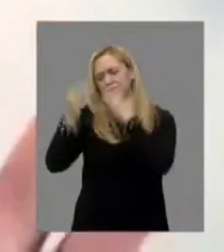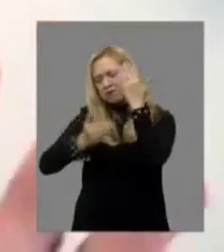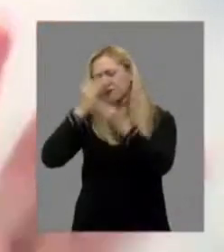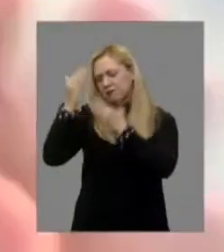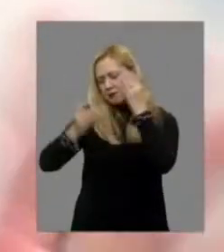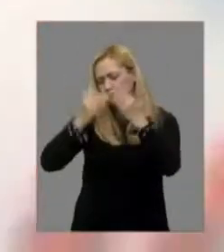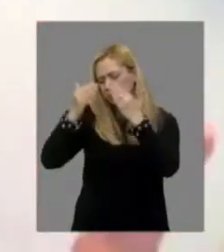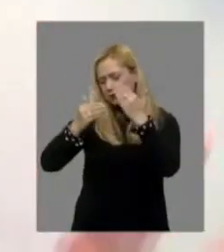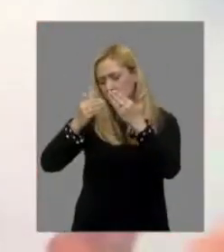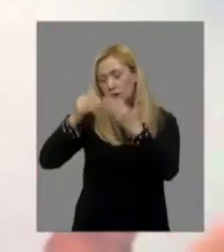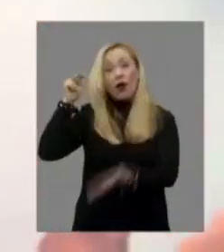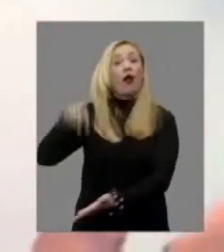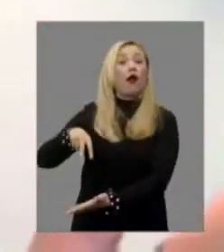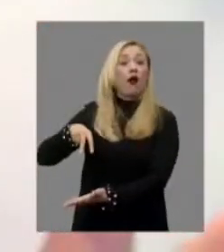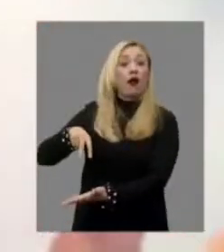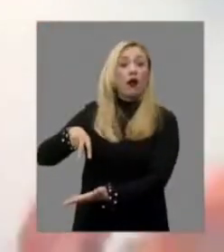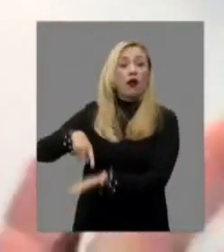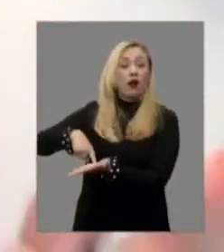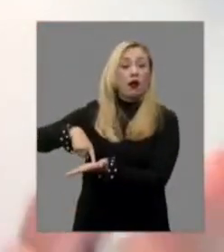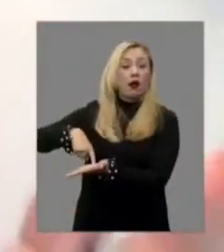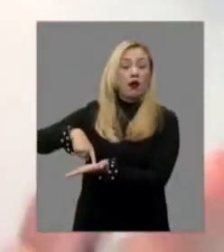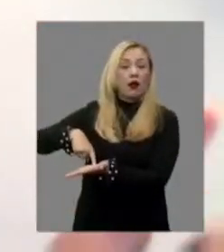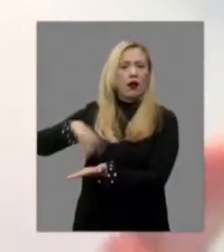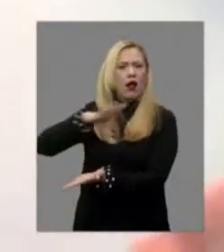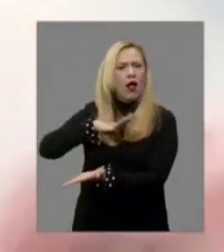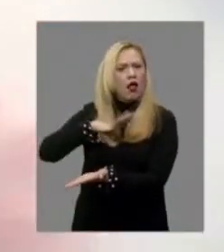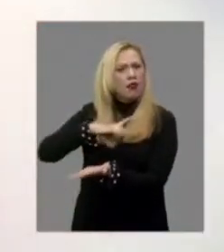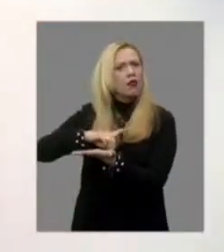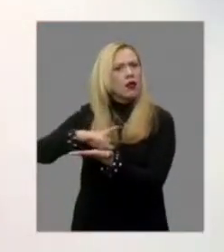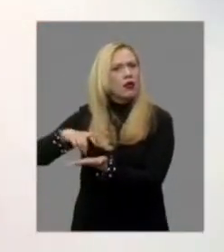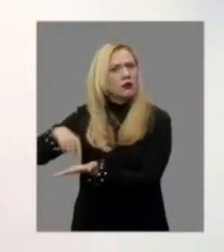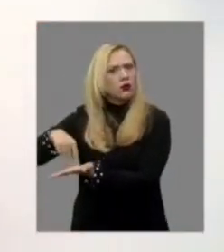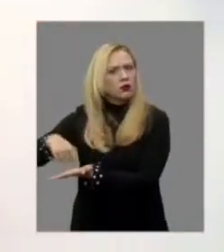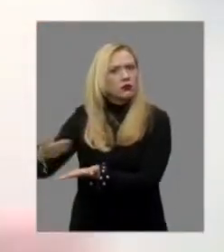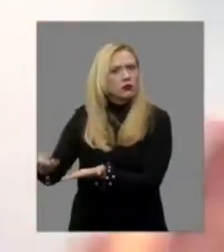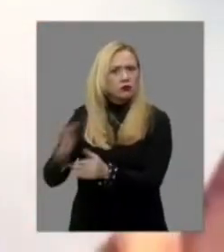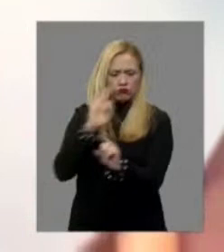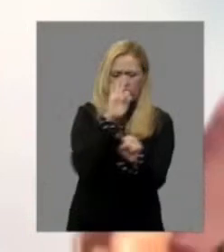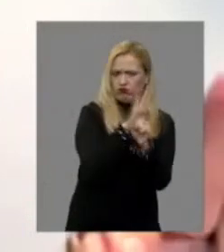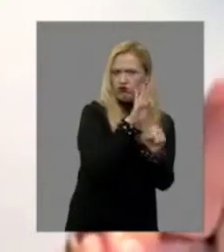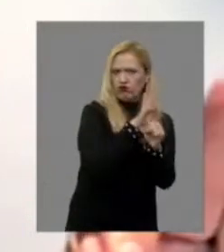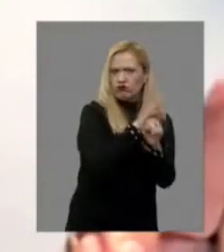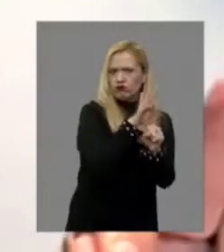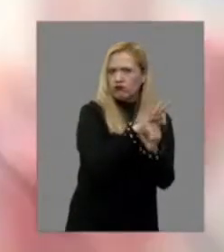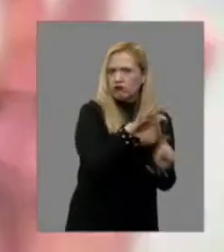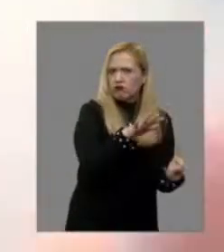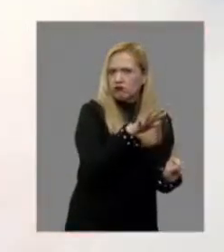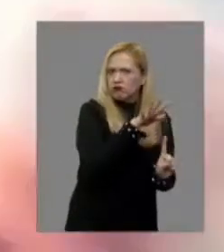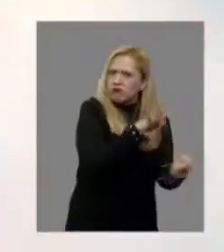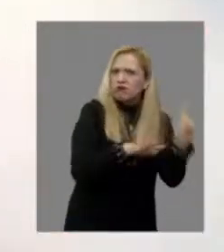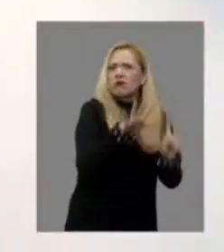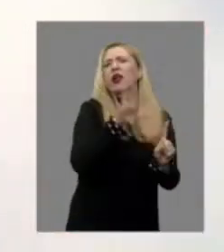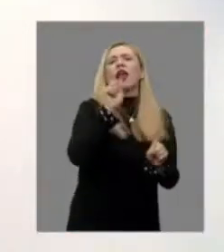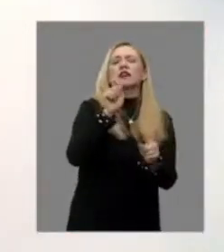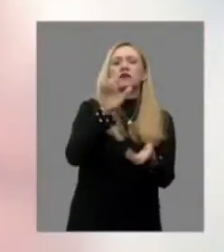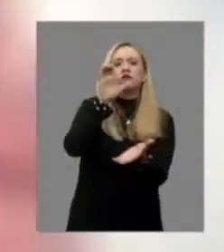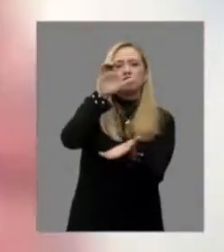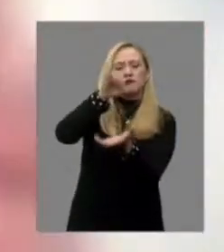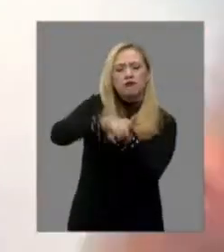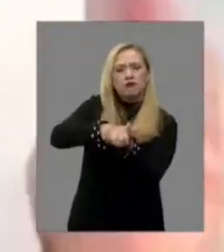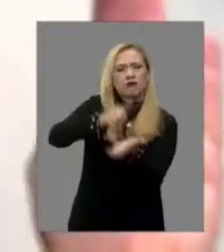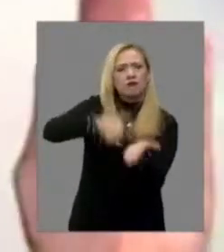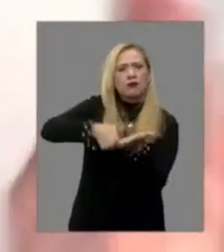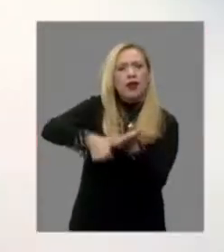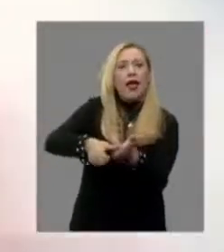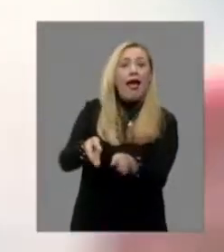Nos topamos en que, por un lado, había derechos que velaban por una protección absoluta del matrimonio antes de los